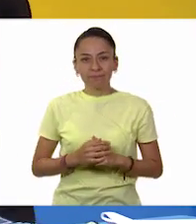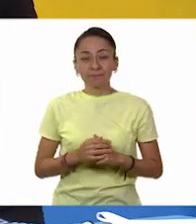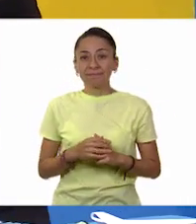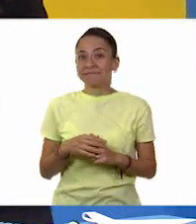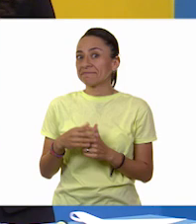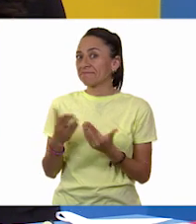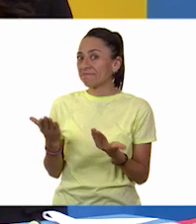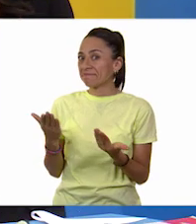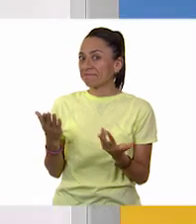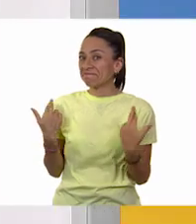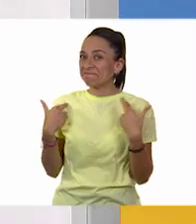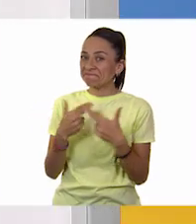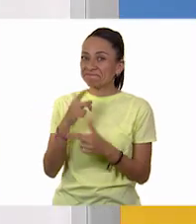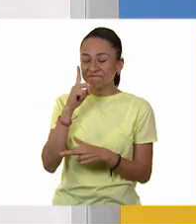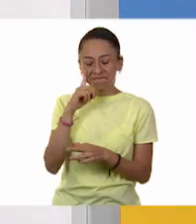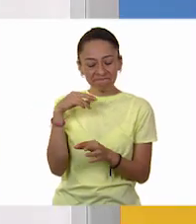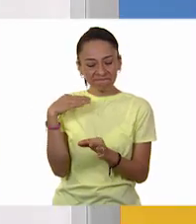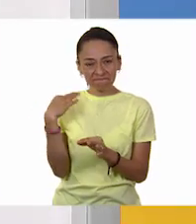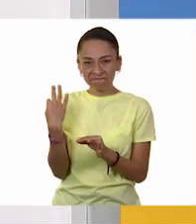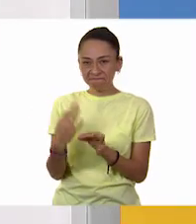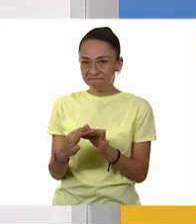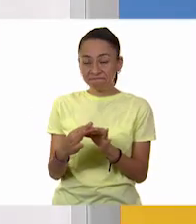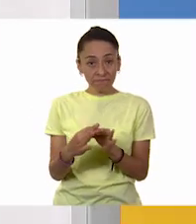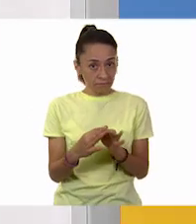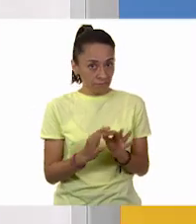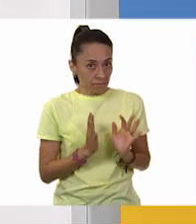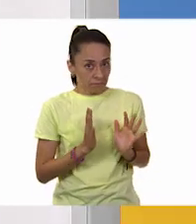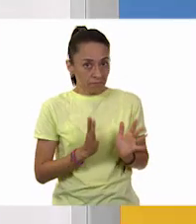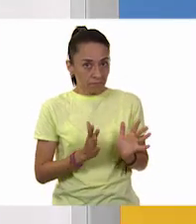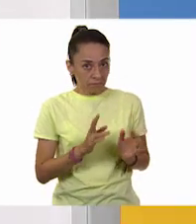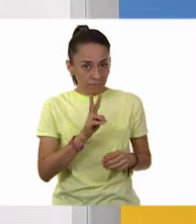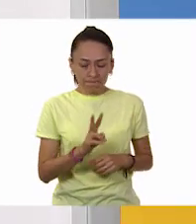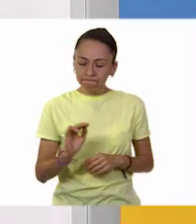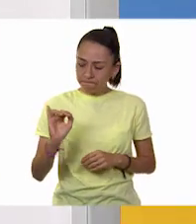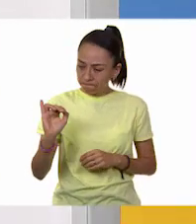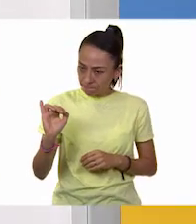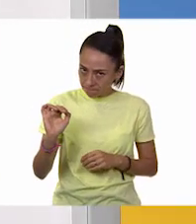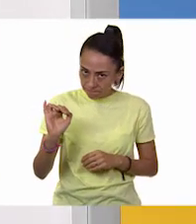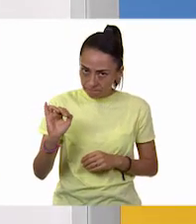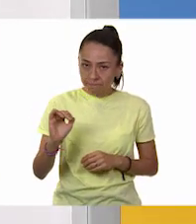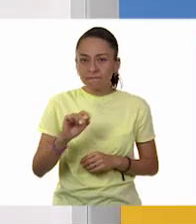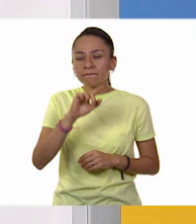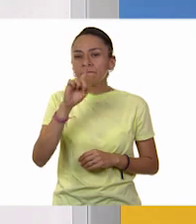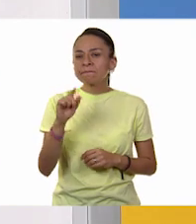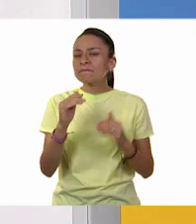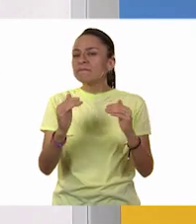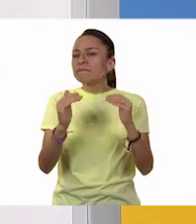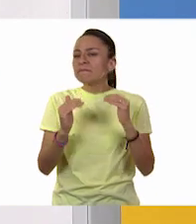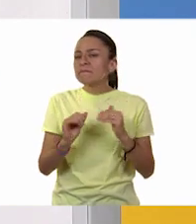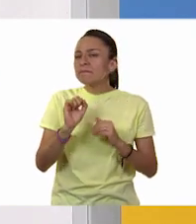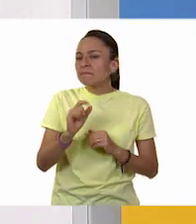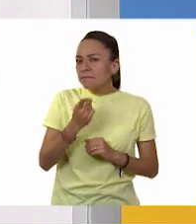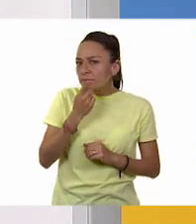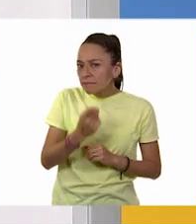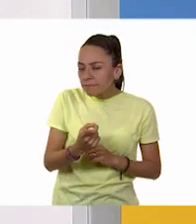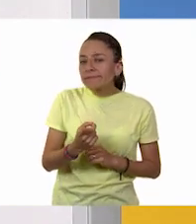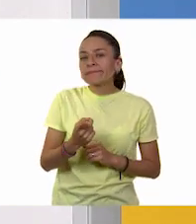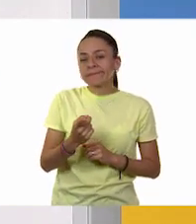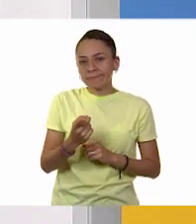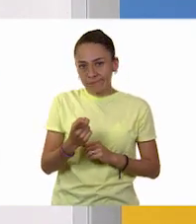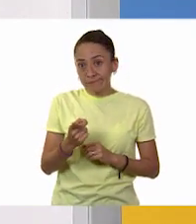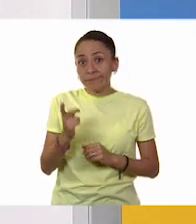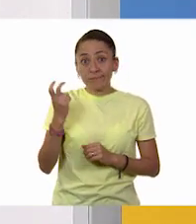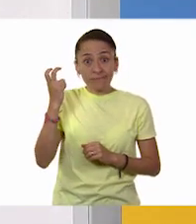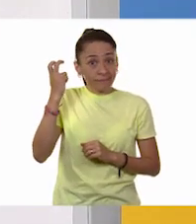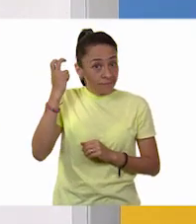Listo, maestra. Ya los tenemos, ¿verdad? Sí. Entonces, el siguiente punto nos indica que calculemos el perímetro y el